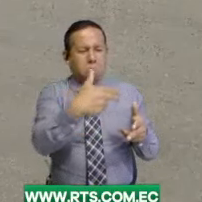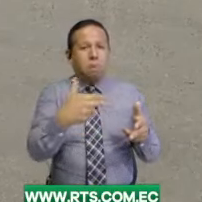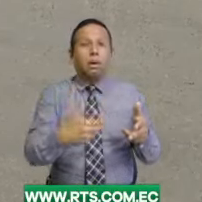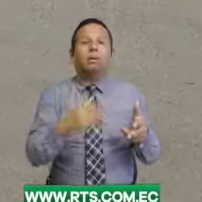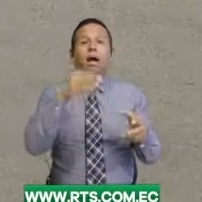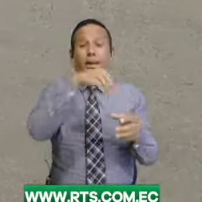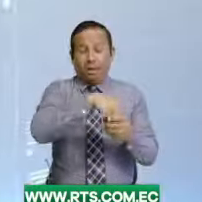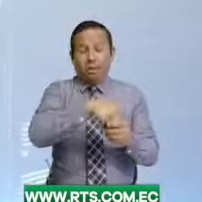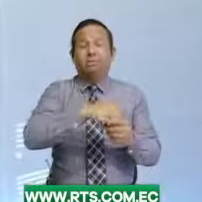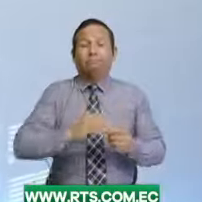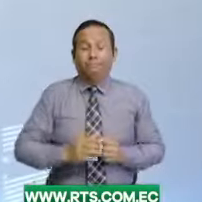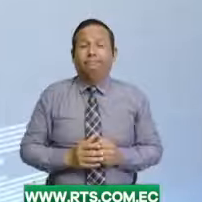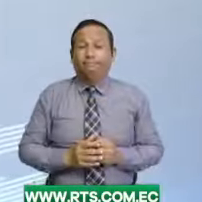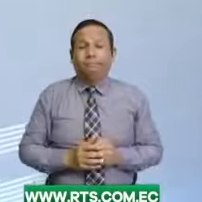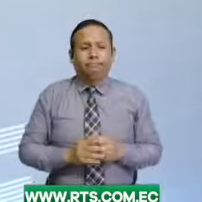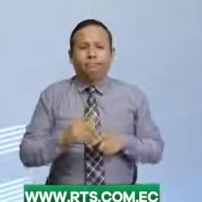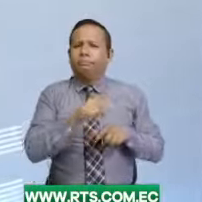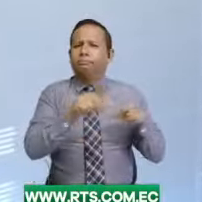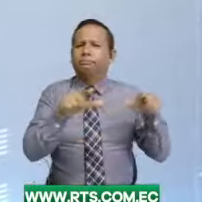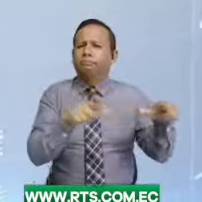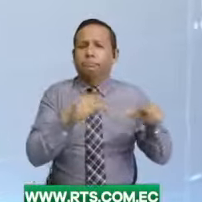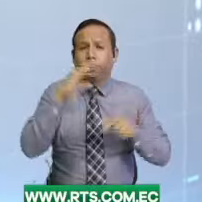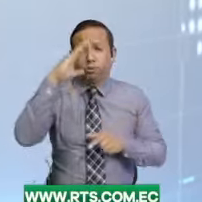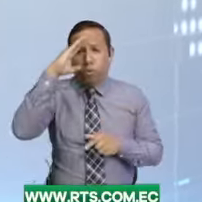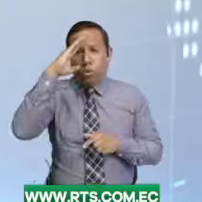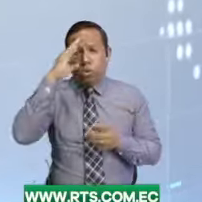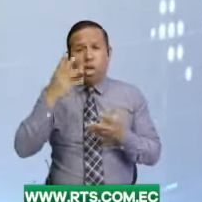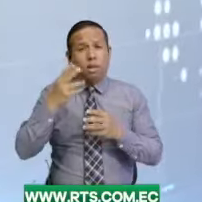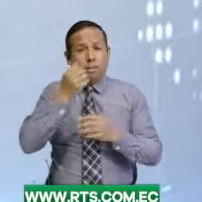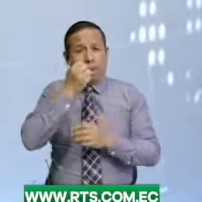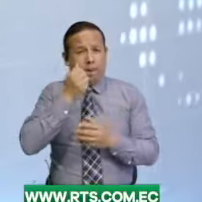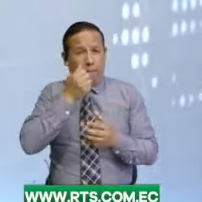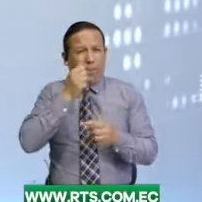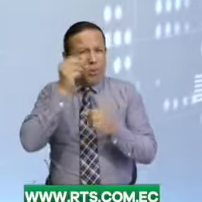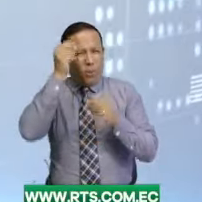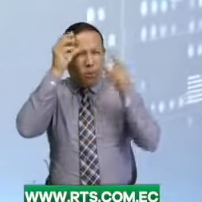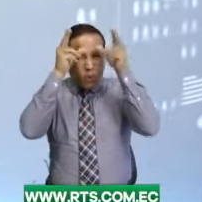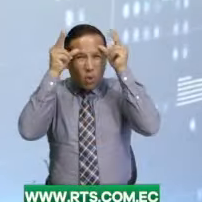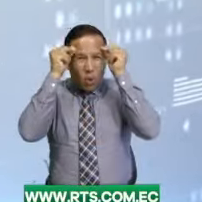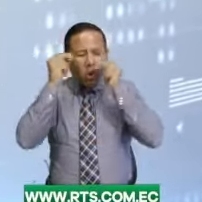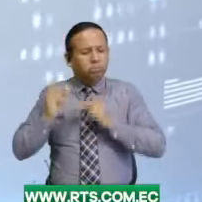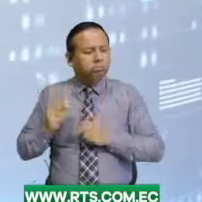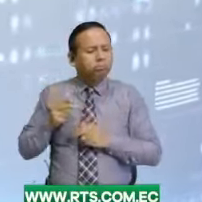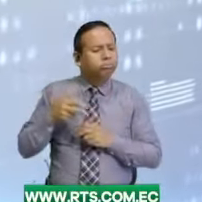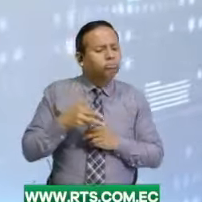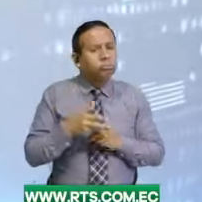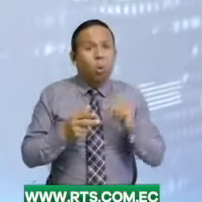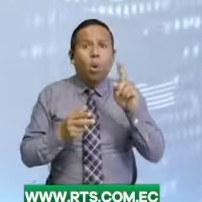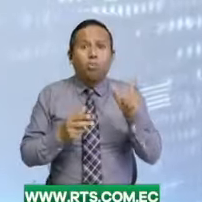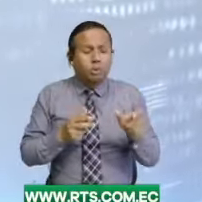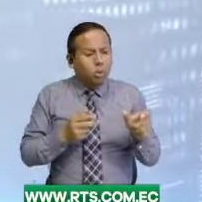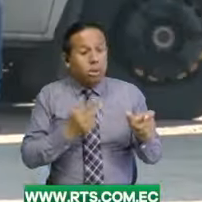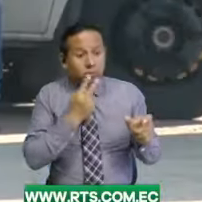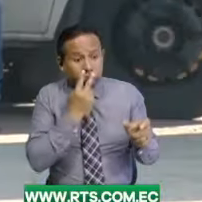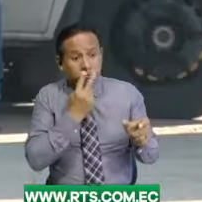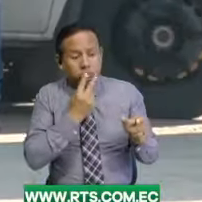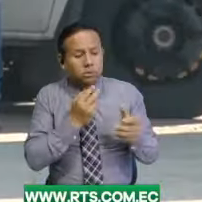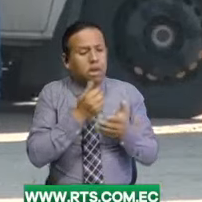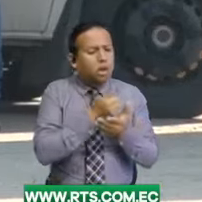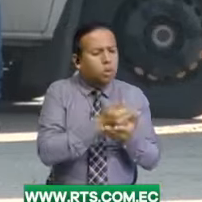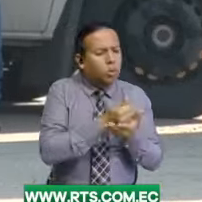inmersas dentro de la misma. Al sitio llegaron paramédicos a tratar de socorrer a uno de los victimados, quien aún presentaba signos vitales, pero